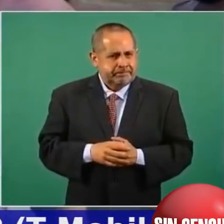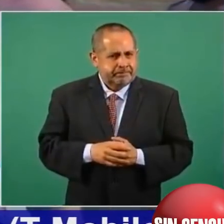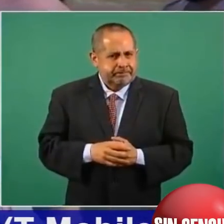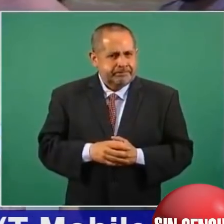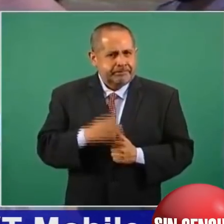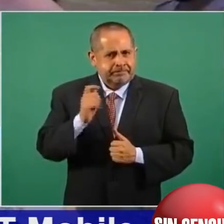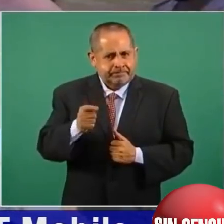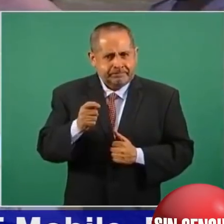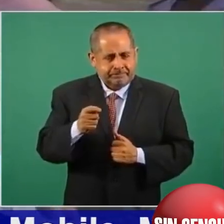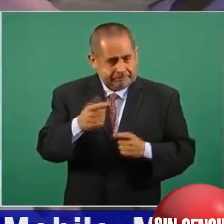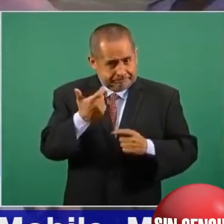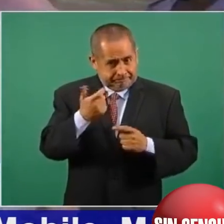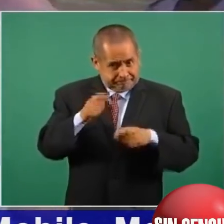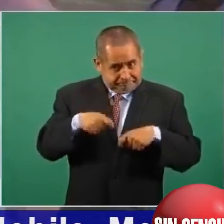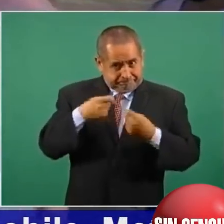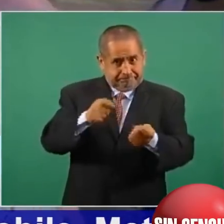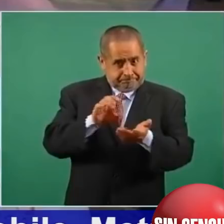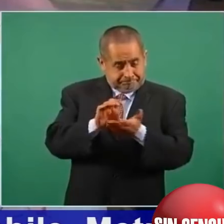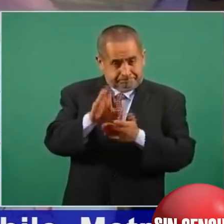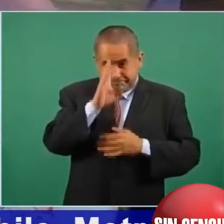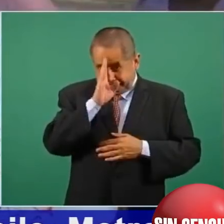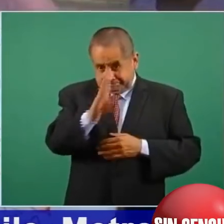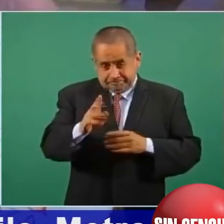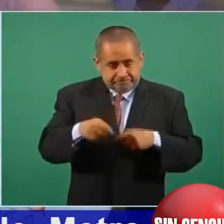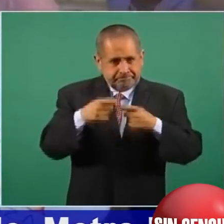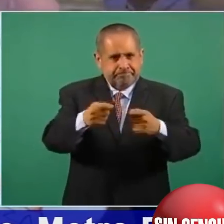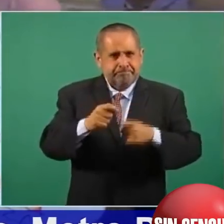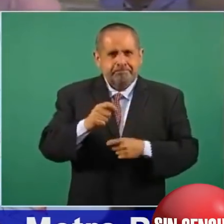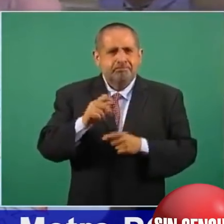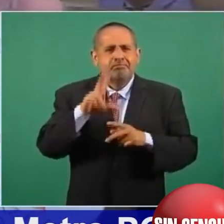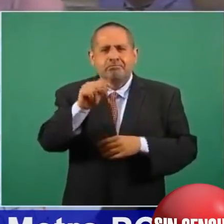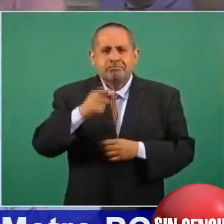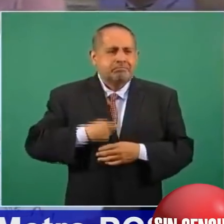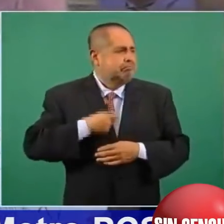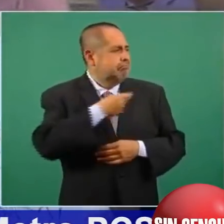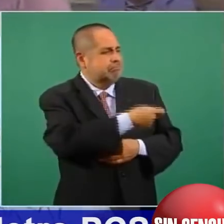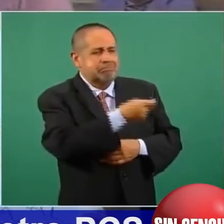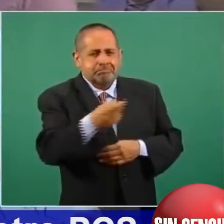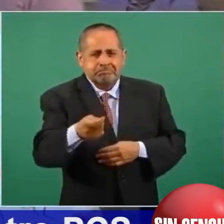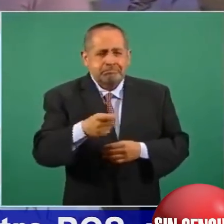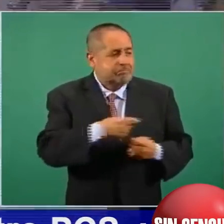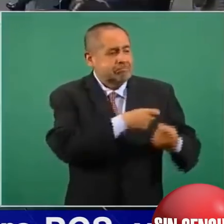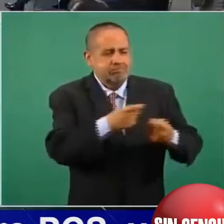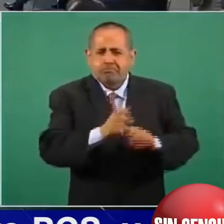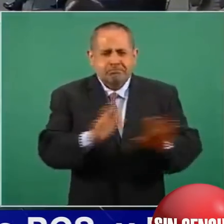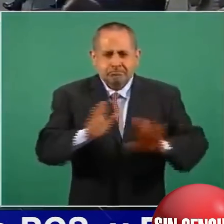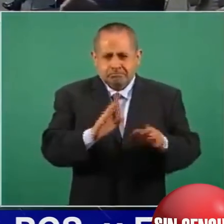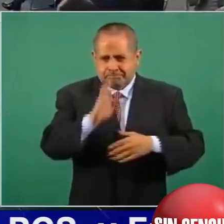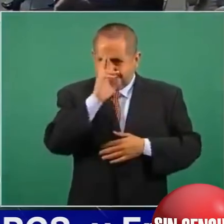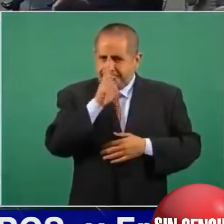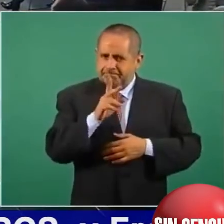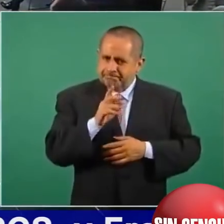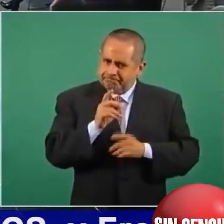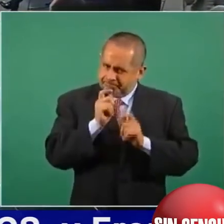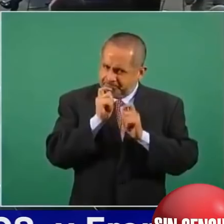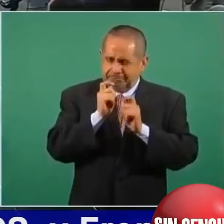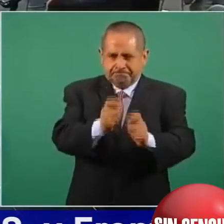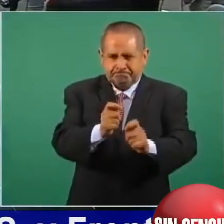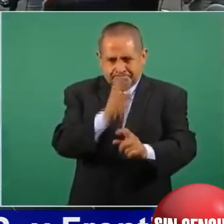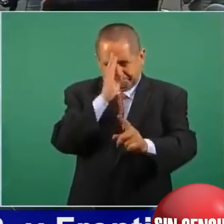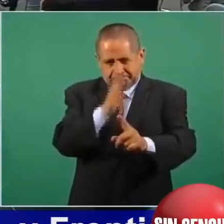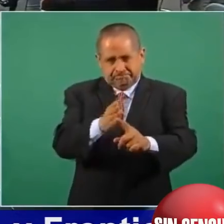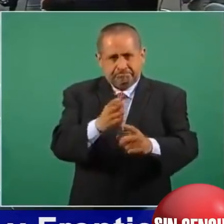se entregan los apoyos de manera directa, sin intermediarios, a la gente, se hacen estas cosas y el